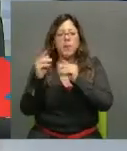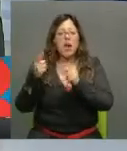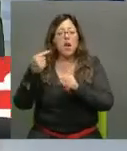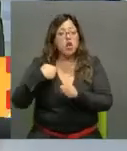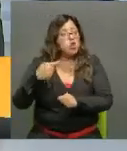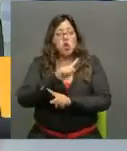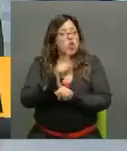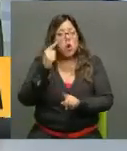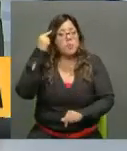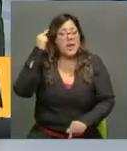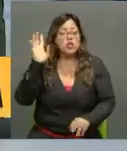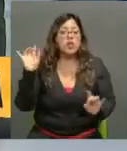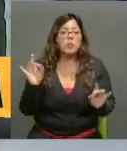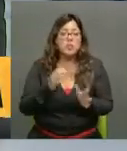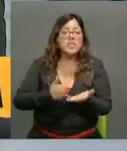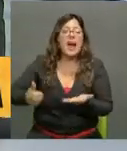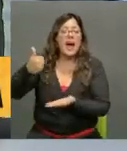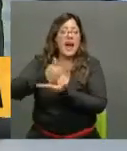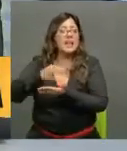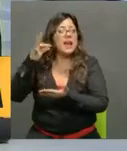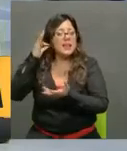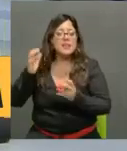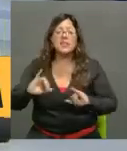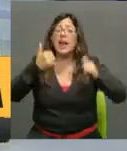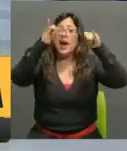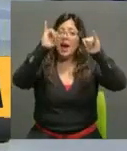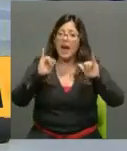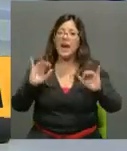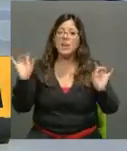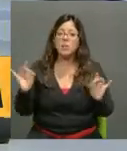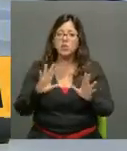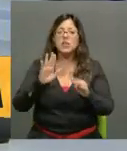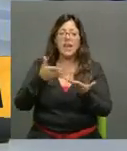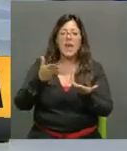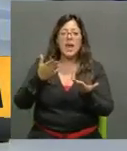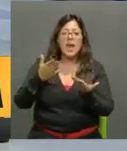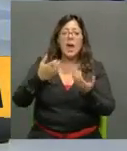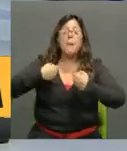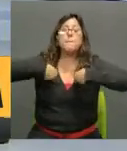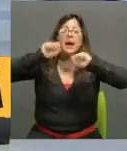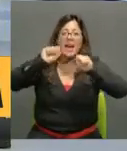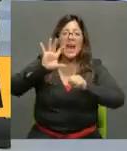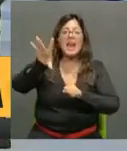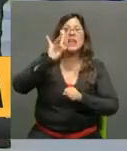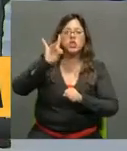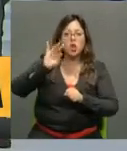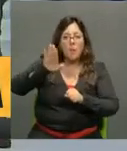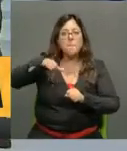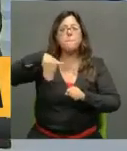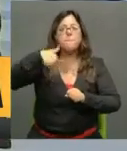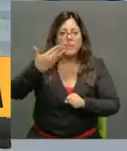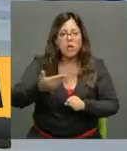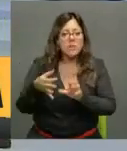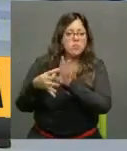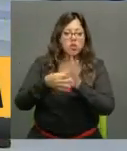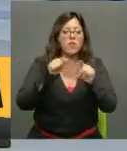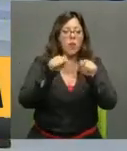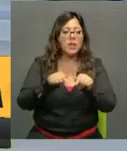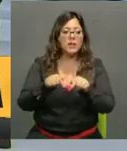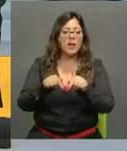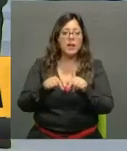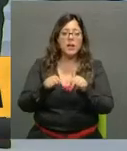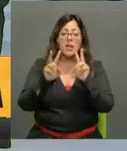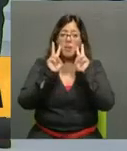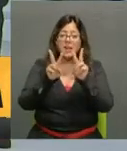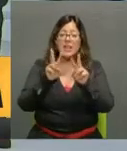que aquí Iracy Hassler pueda estar celebrando que va a ganar la próxima elección a partir de esto. O sea, perdón. Es ahí está Recoleta, perdón. Claro.